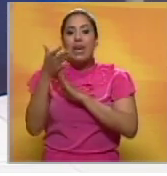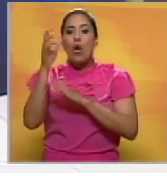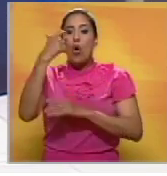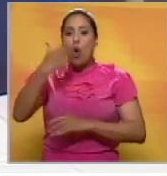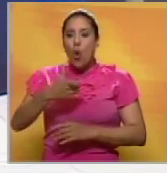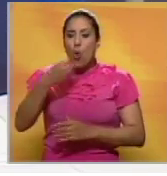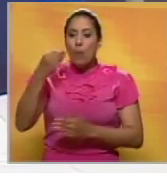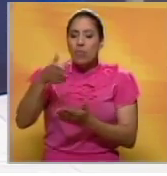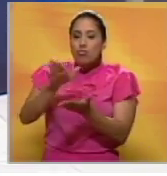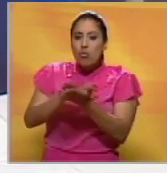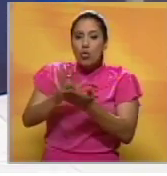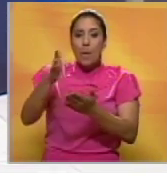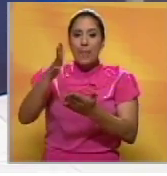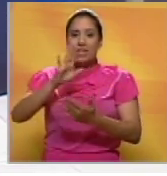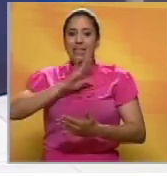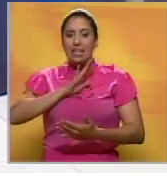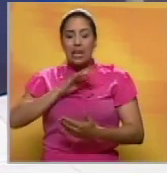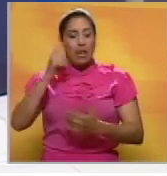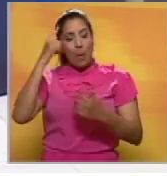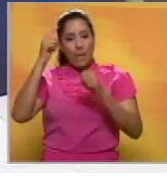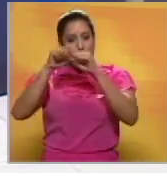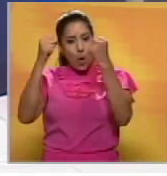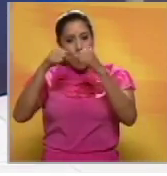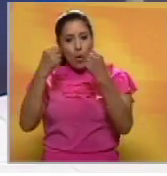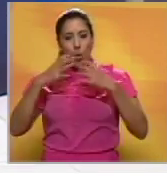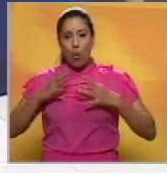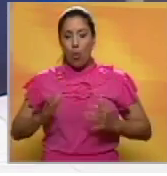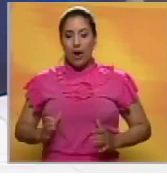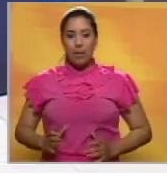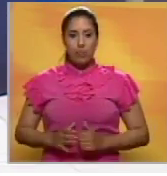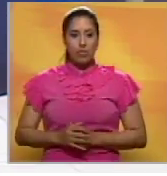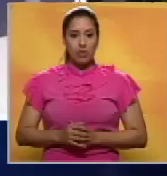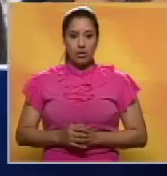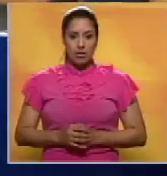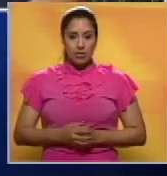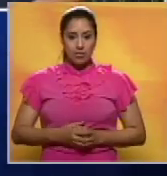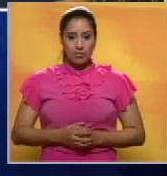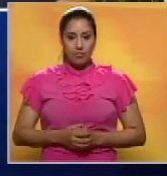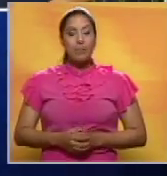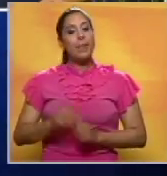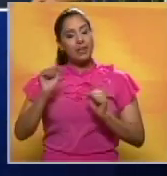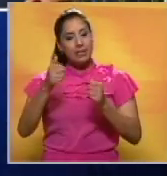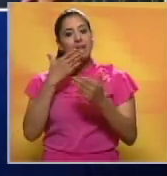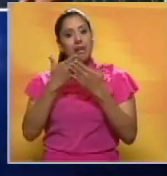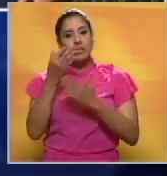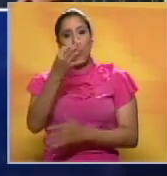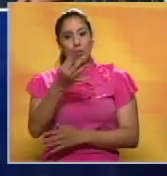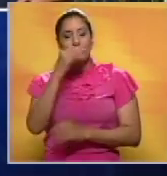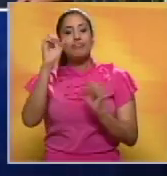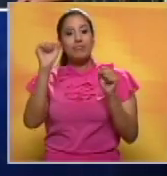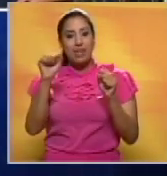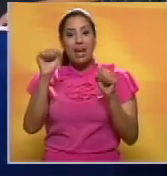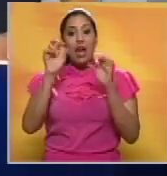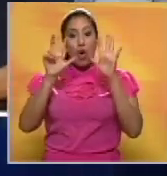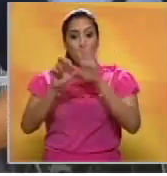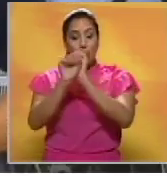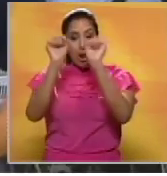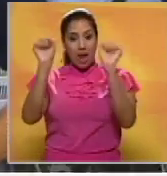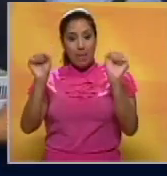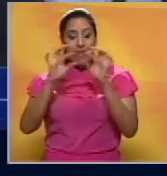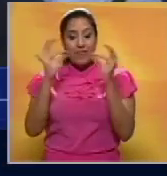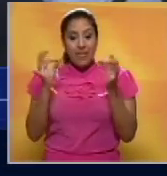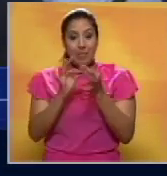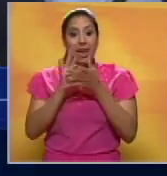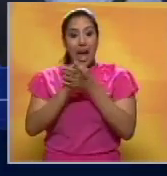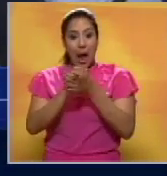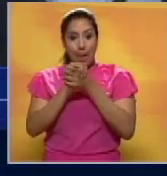del joven quien murió al presentar politraumatismo generalizado. Sí, gracias. Buenas tardes. En efecto, desde las 8 de la mañana,